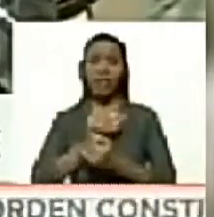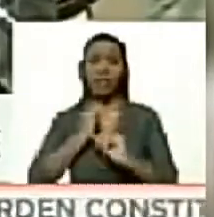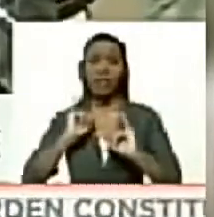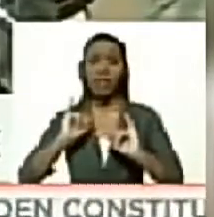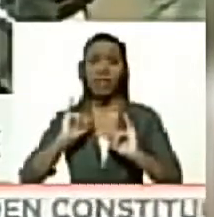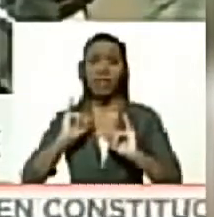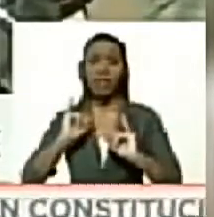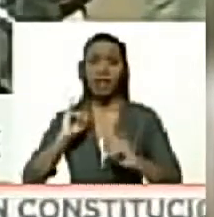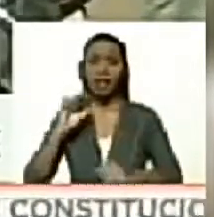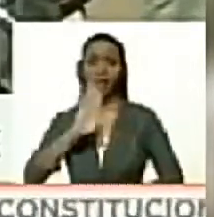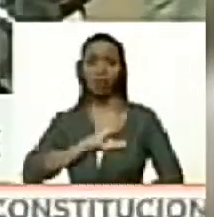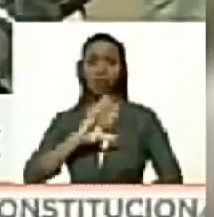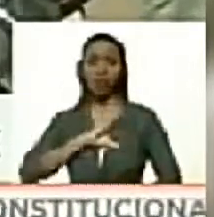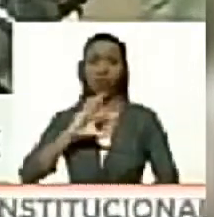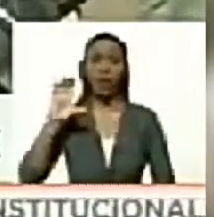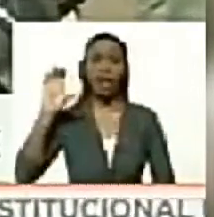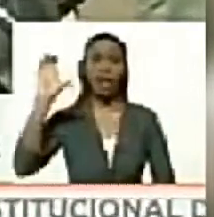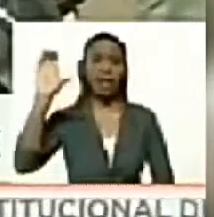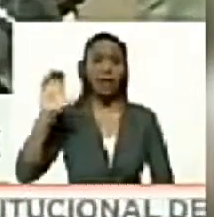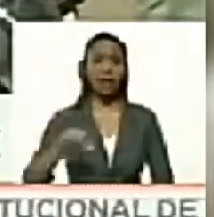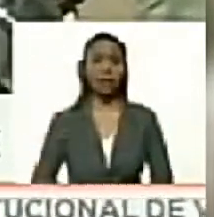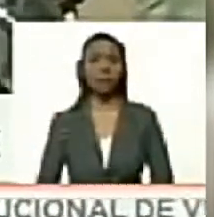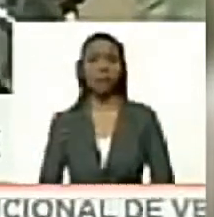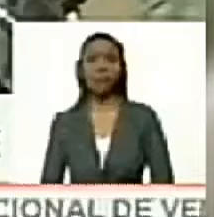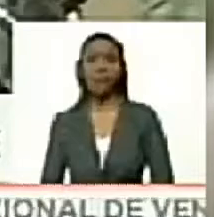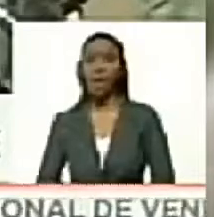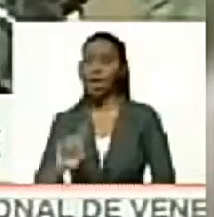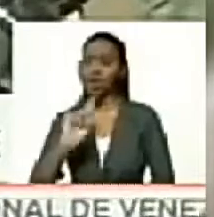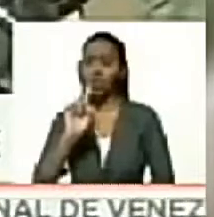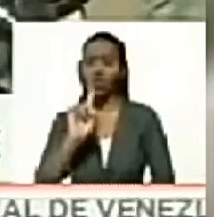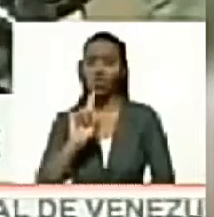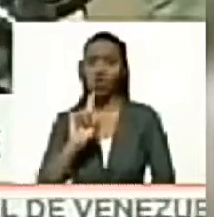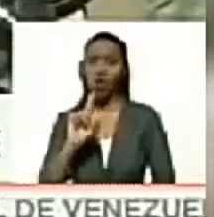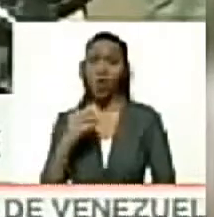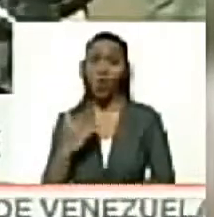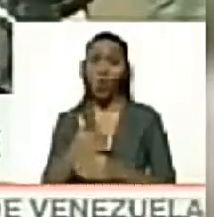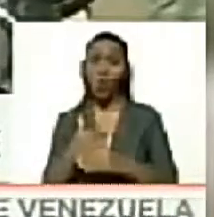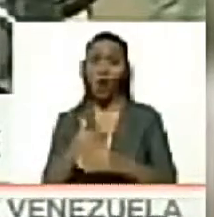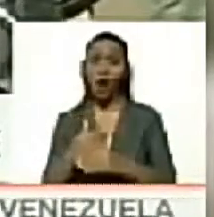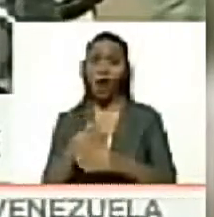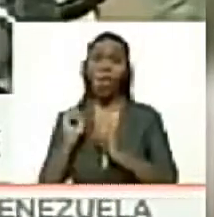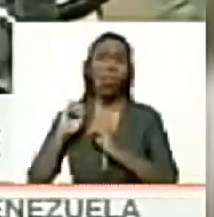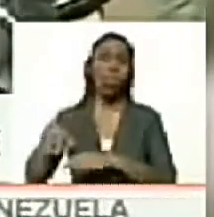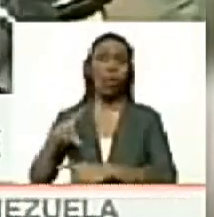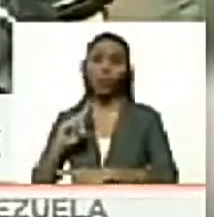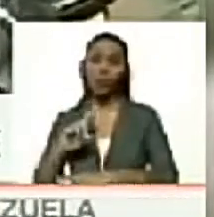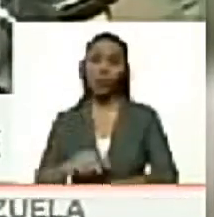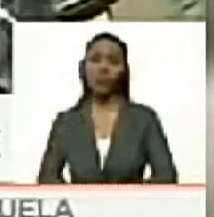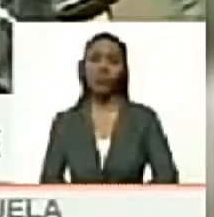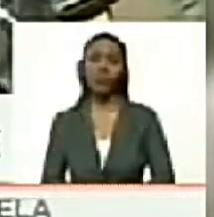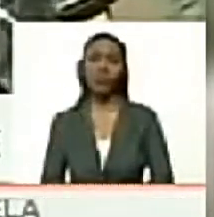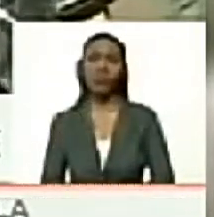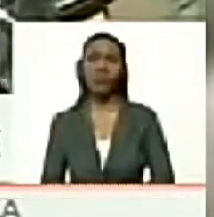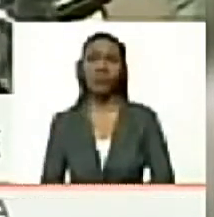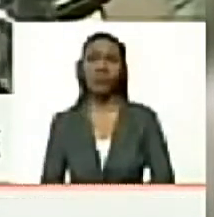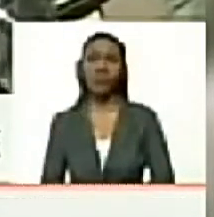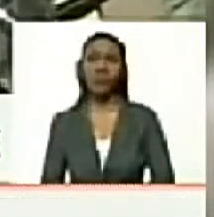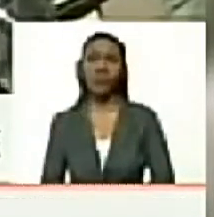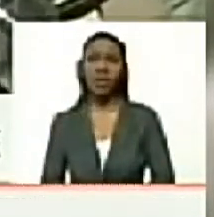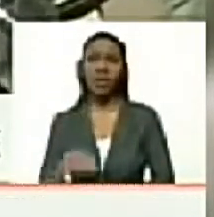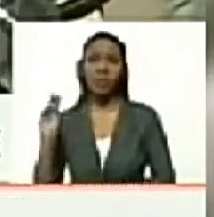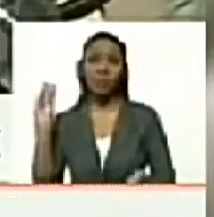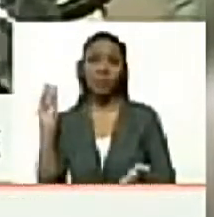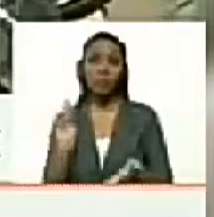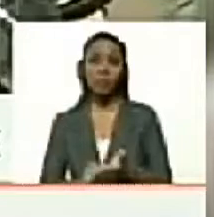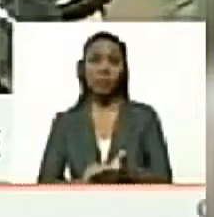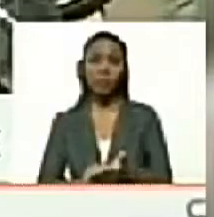Y para no decir más, acá en Chile, Navarro. Navarro también es el vocero de Maduro acá en Chile. Y no me